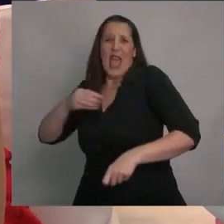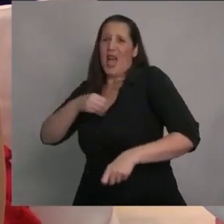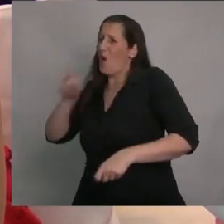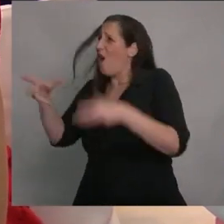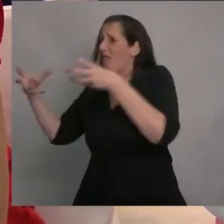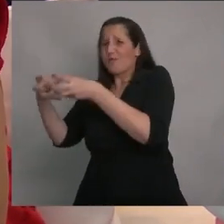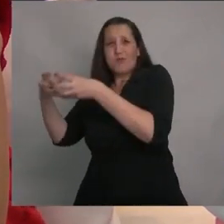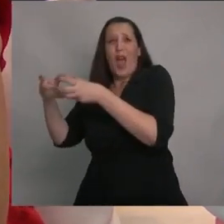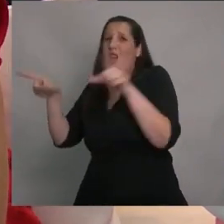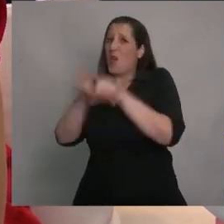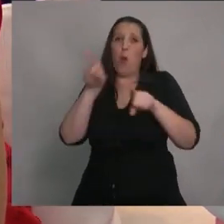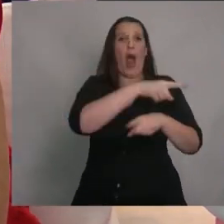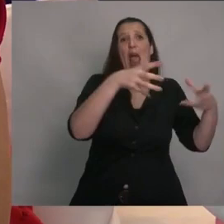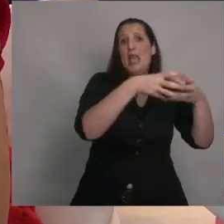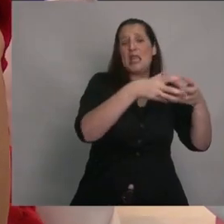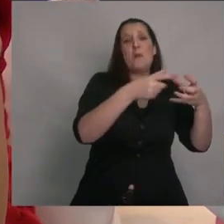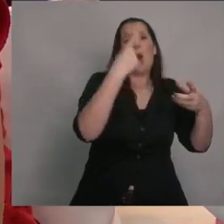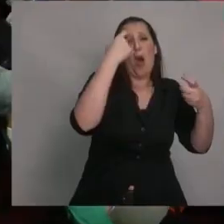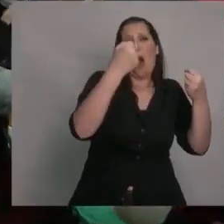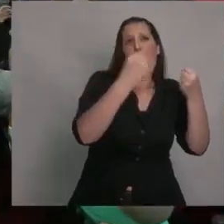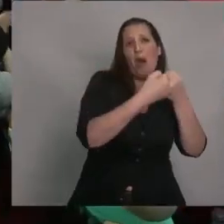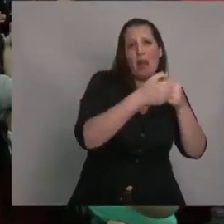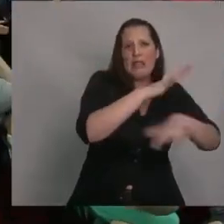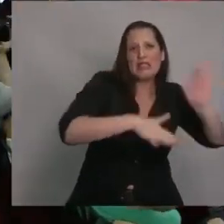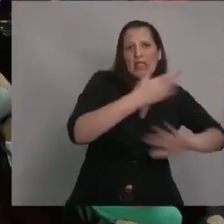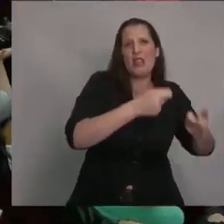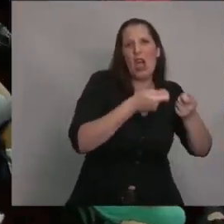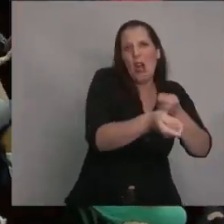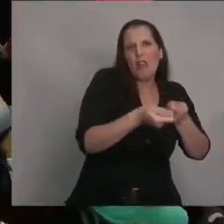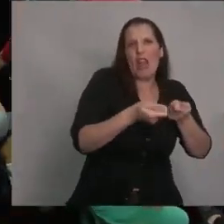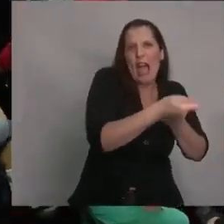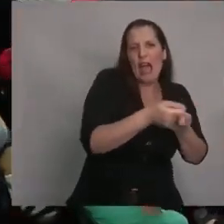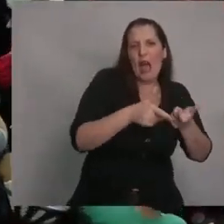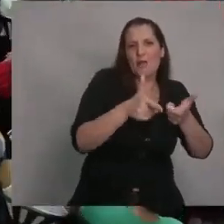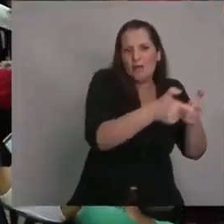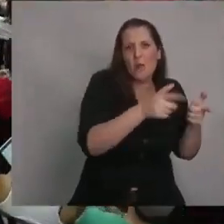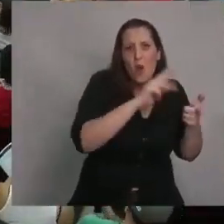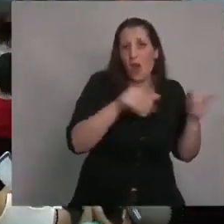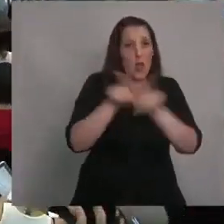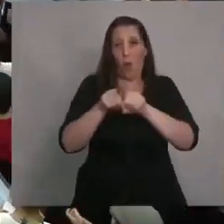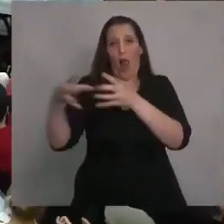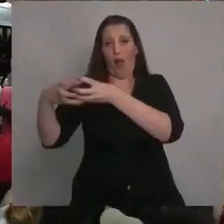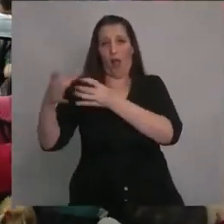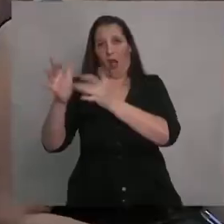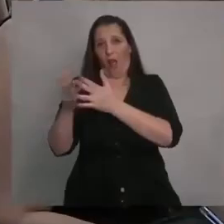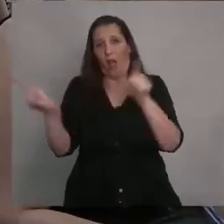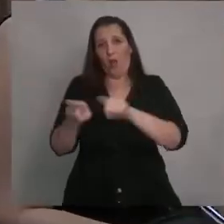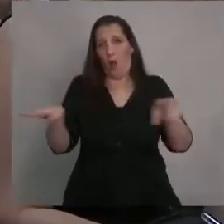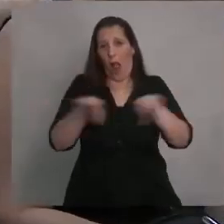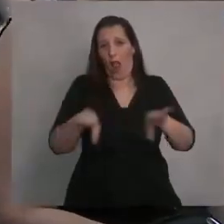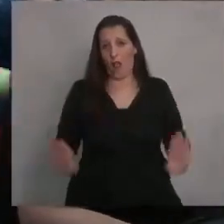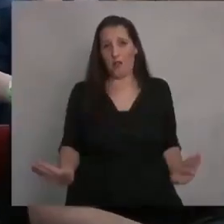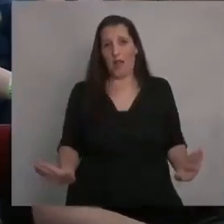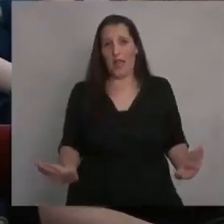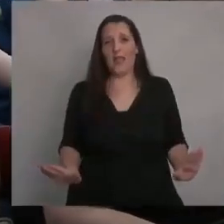Son equivalentes, idénticos en su conspiración con la posibilidad de que tengamos